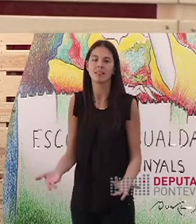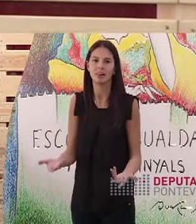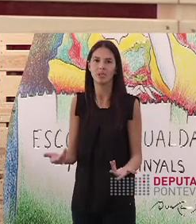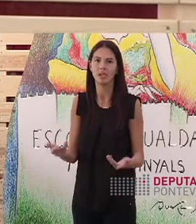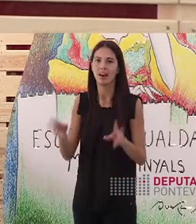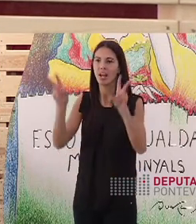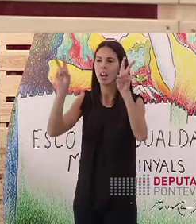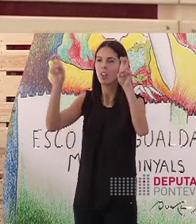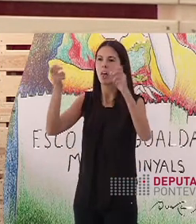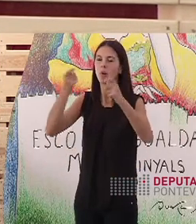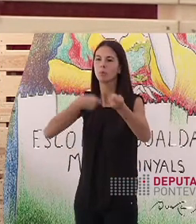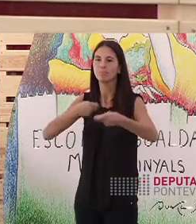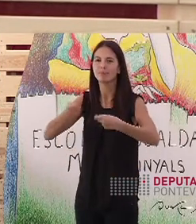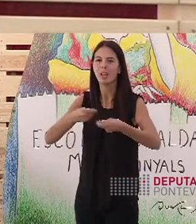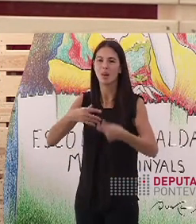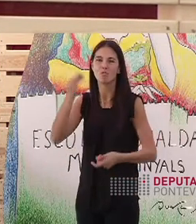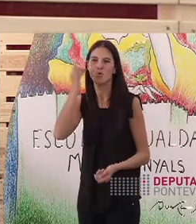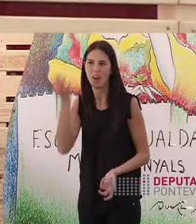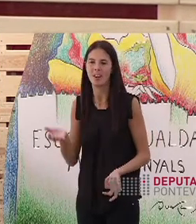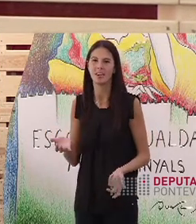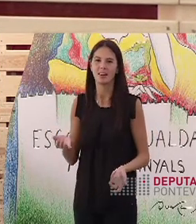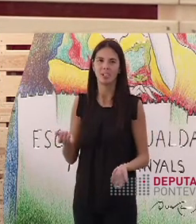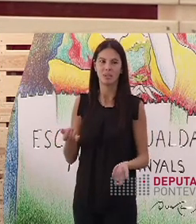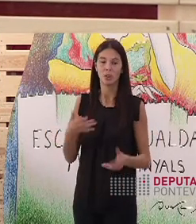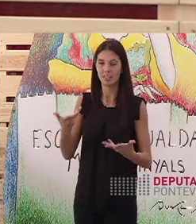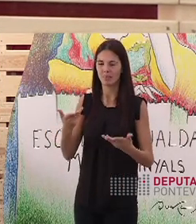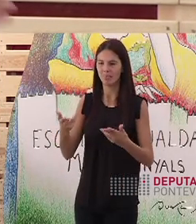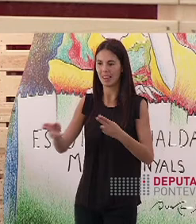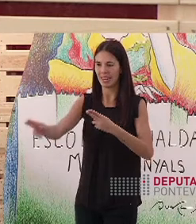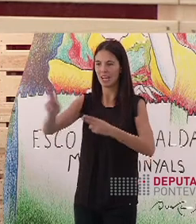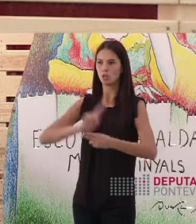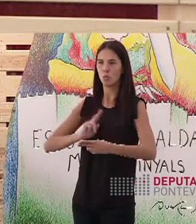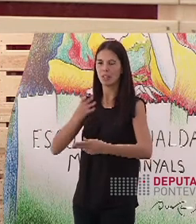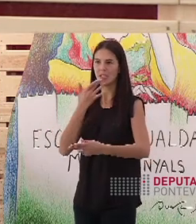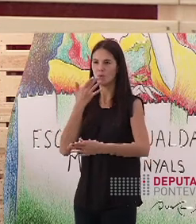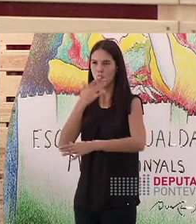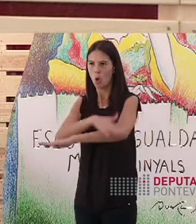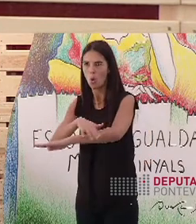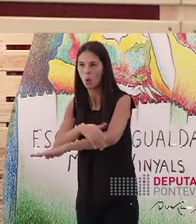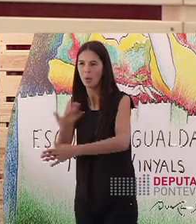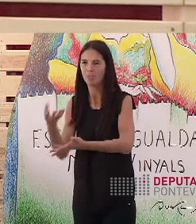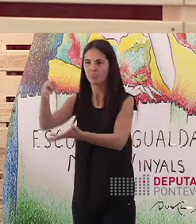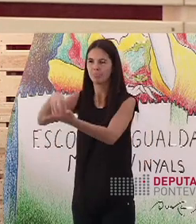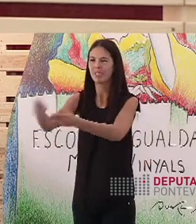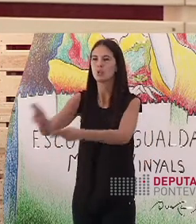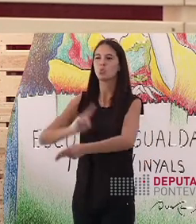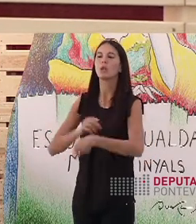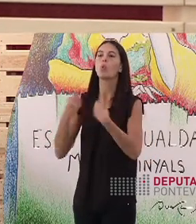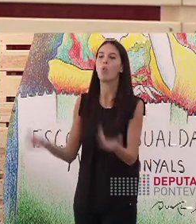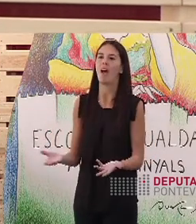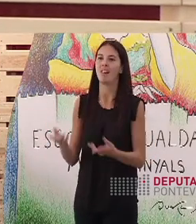á trata e de que maneira se está afrontando, cal é a resposta institucional neste tema, no tema da